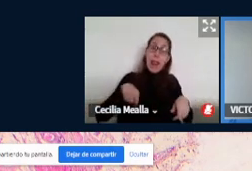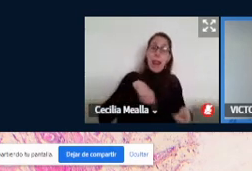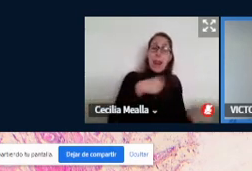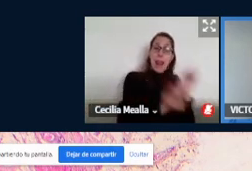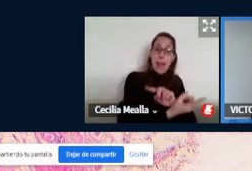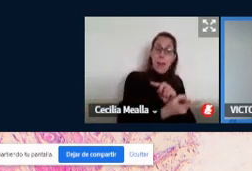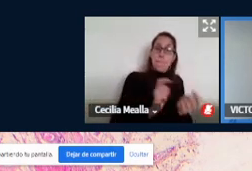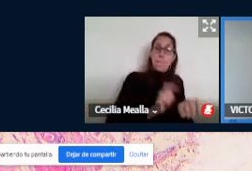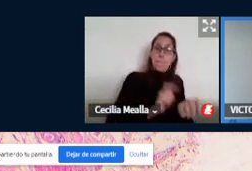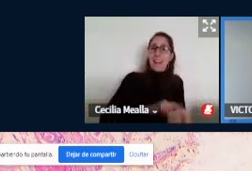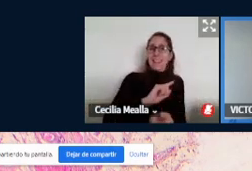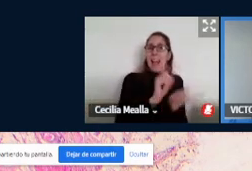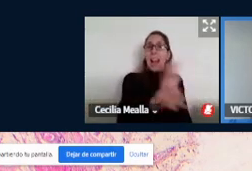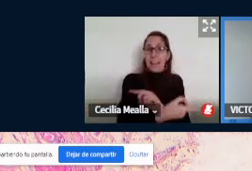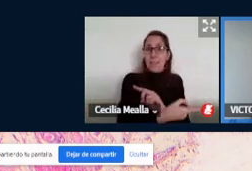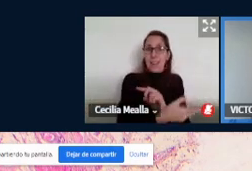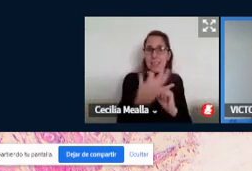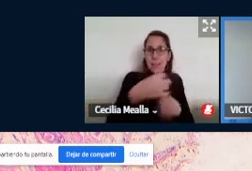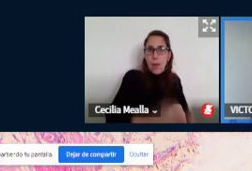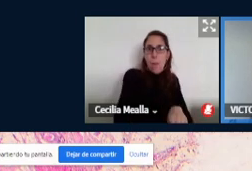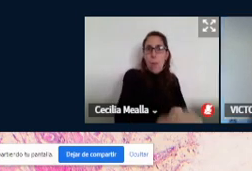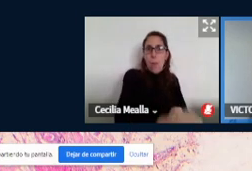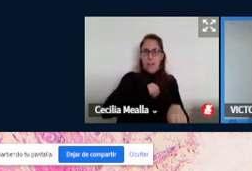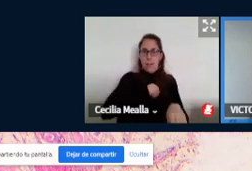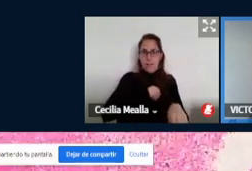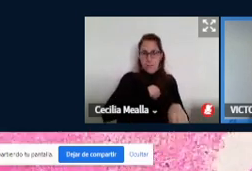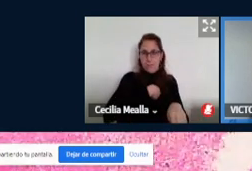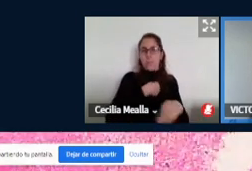válvulas, para que no haga efecto contrario.